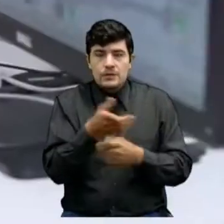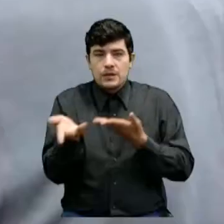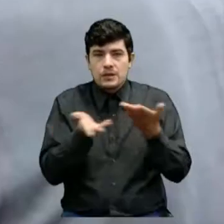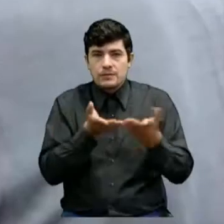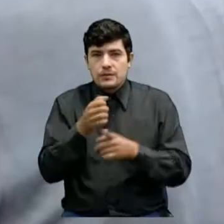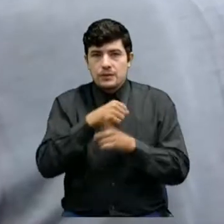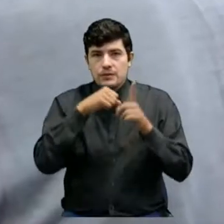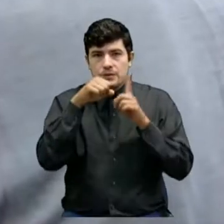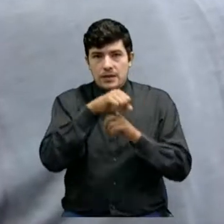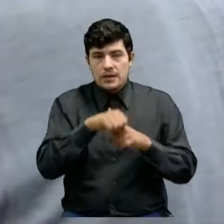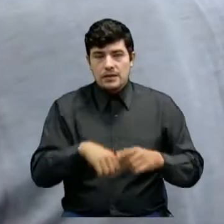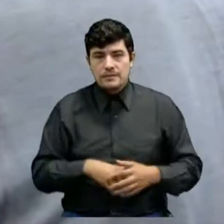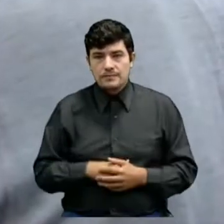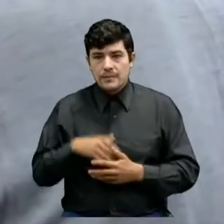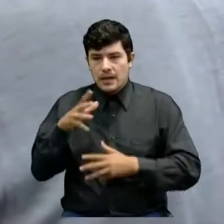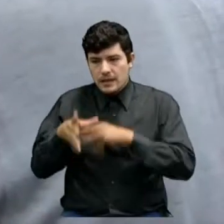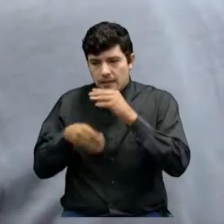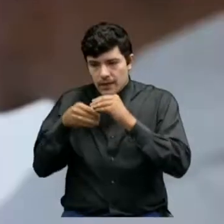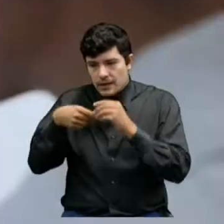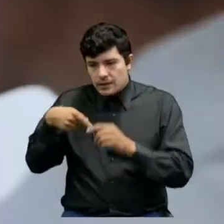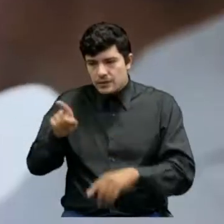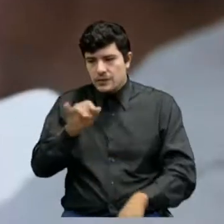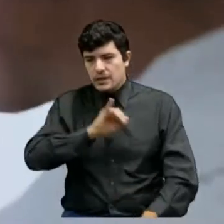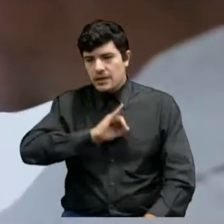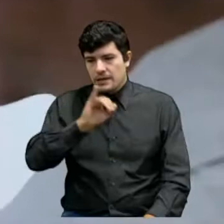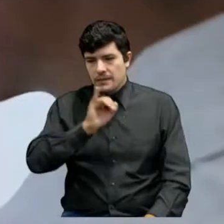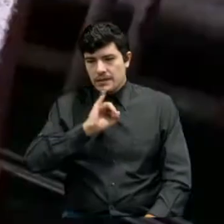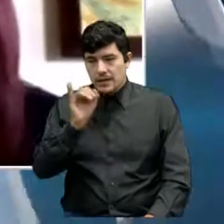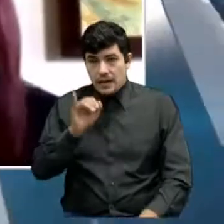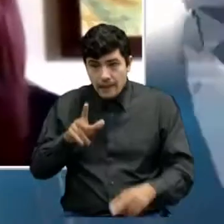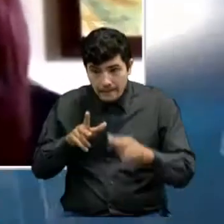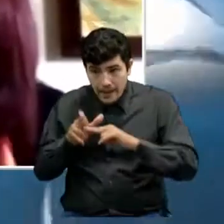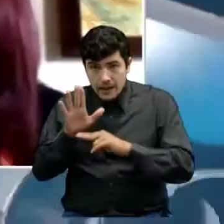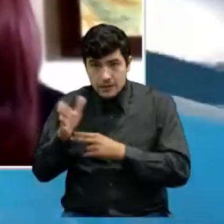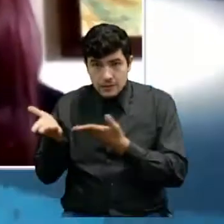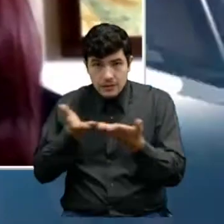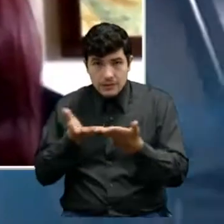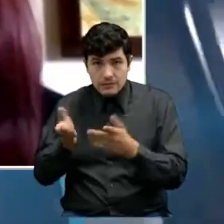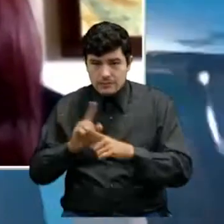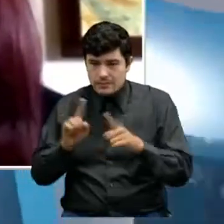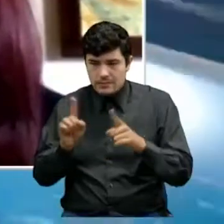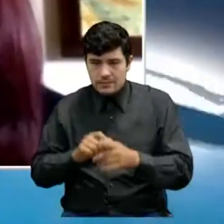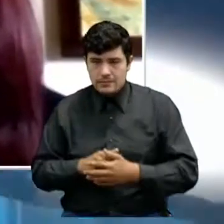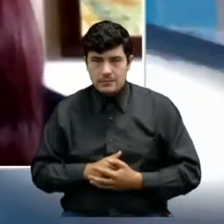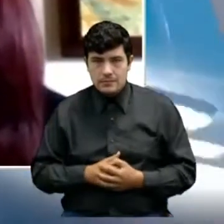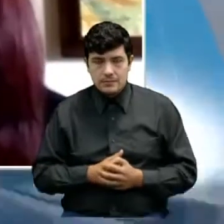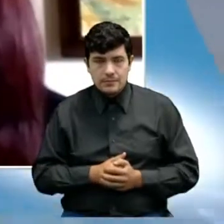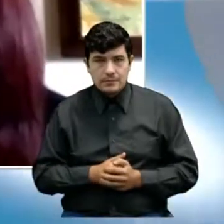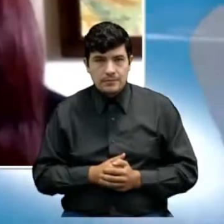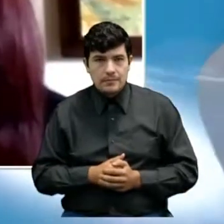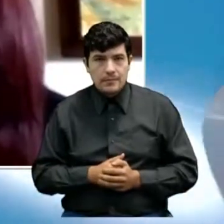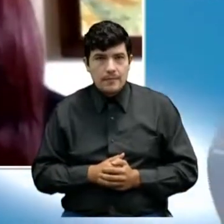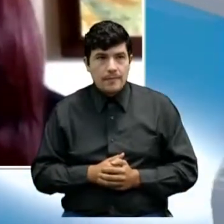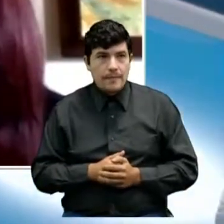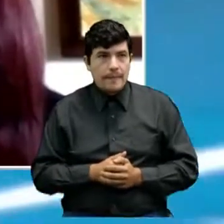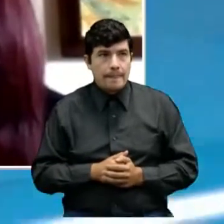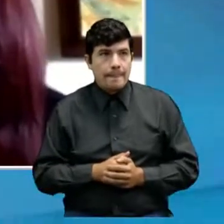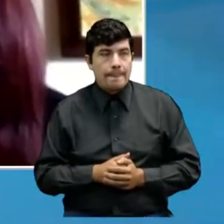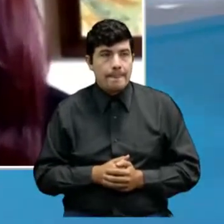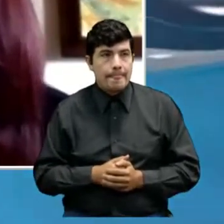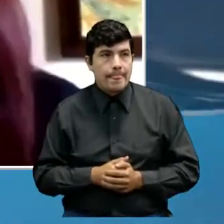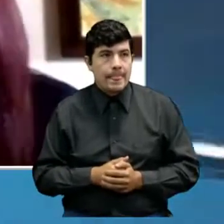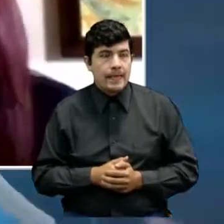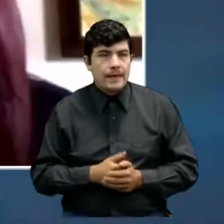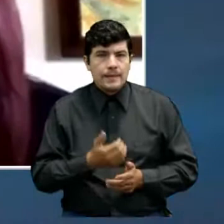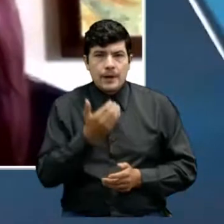sociales. La incapacidad no suspende los contratos de trabajo. ¿Qué pasa si el